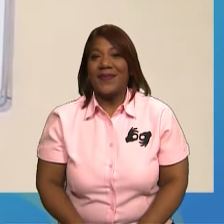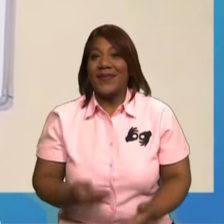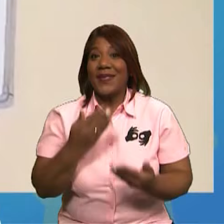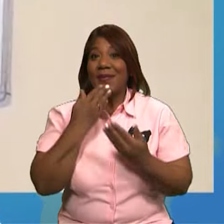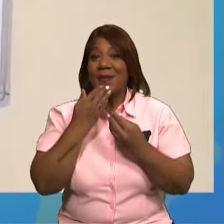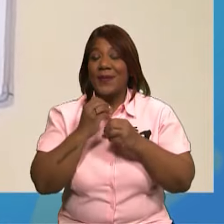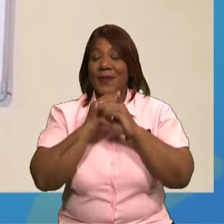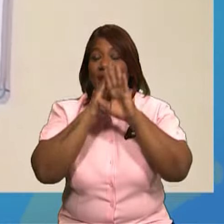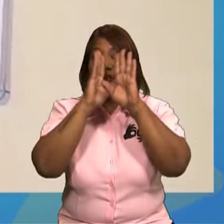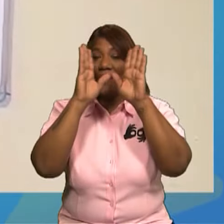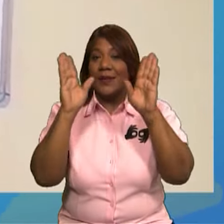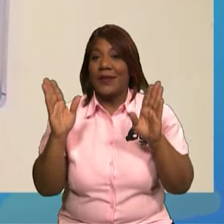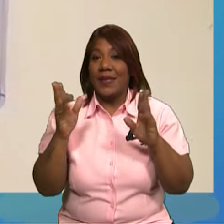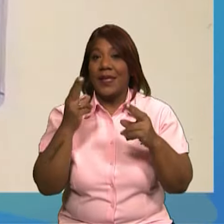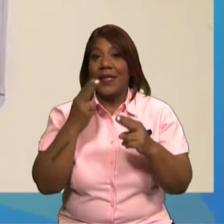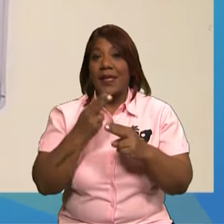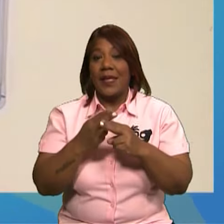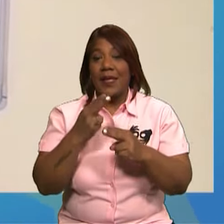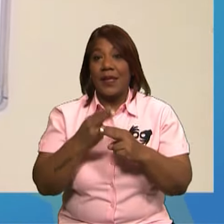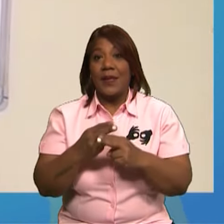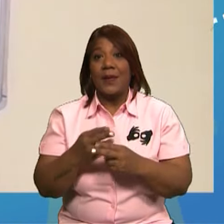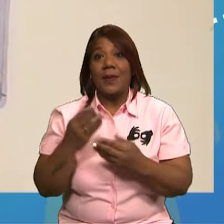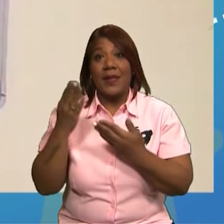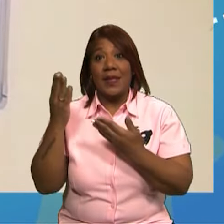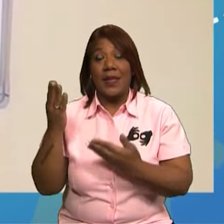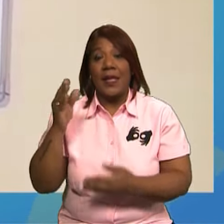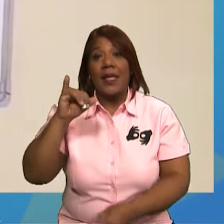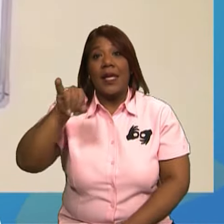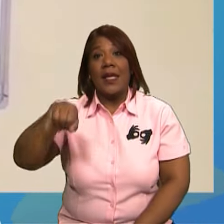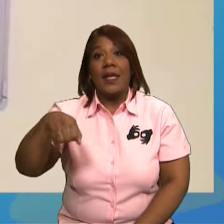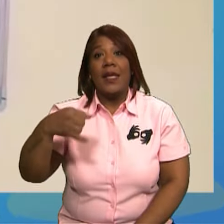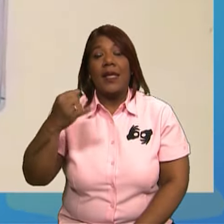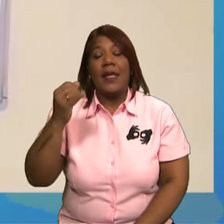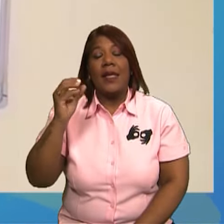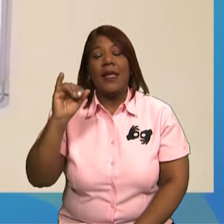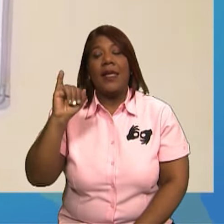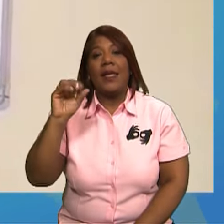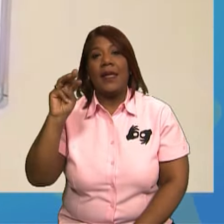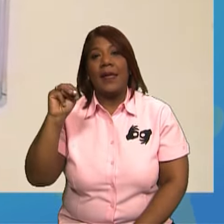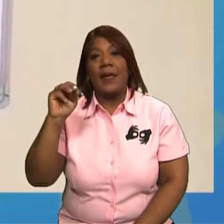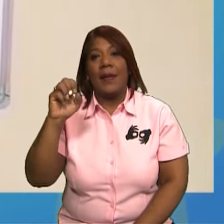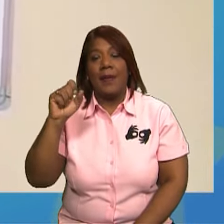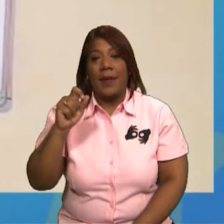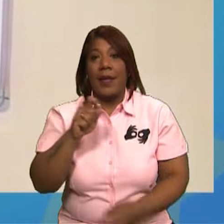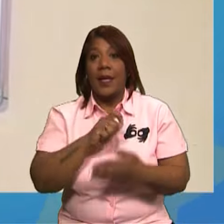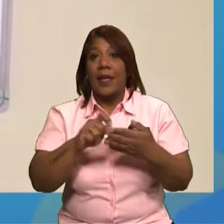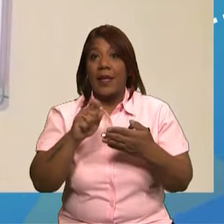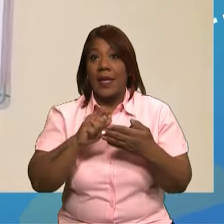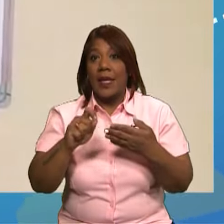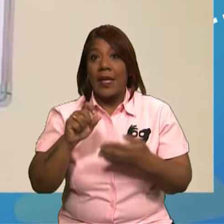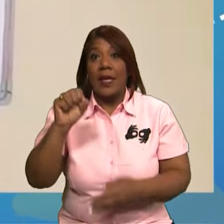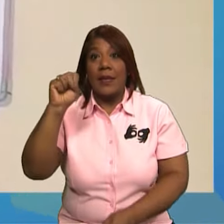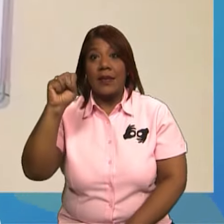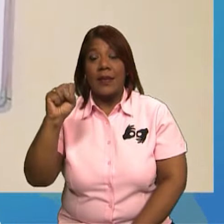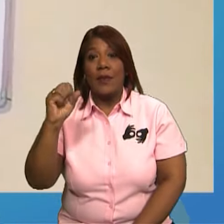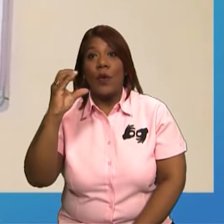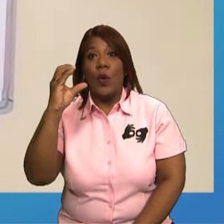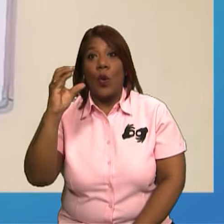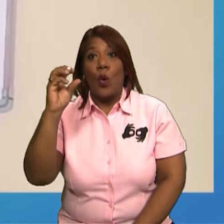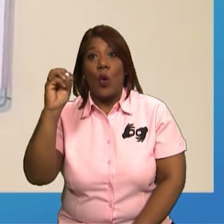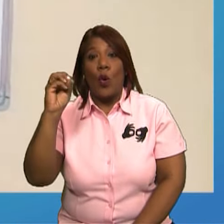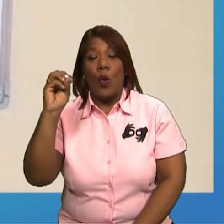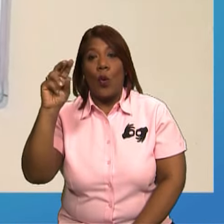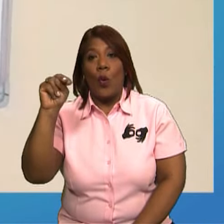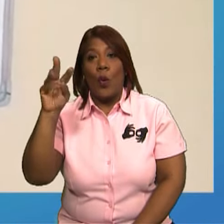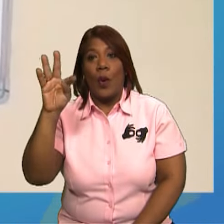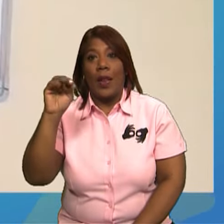Buenos días, mi nombre es Jimenime Barraza Gómez. Represento a la Escuela Oficial Bilingüe Simeón Conte, ubicada en el distrito